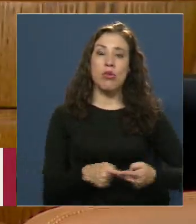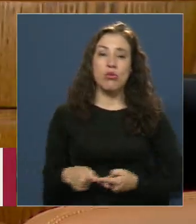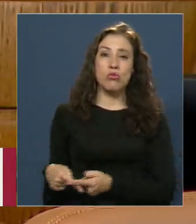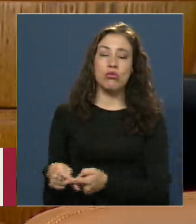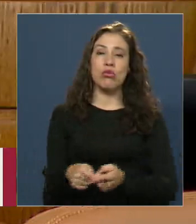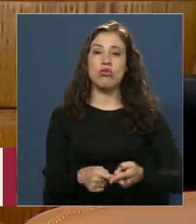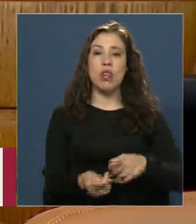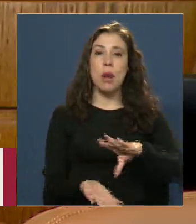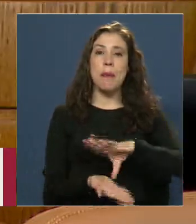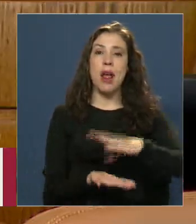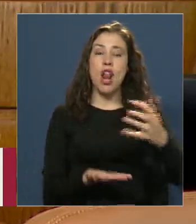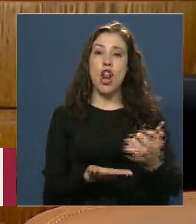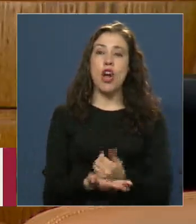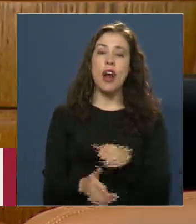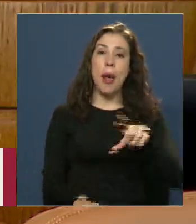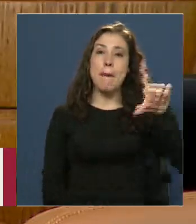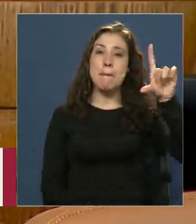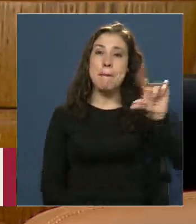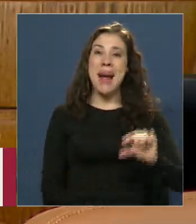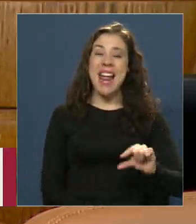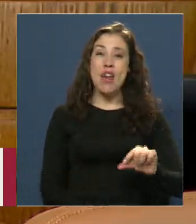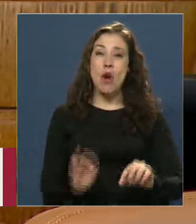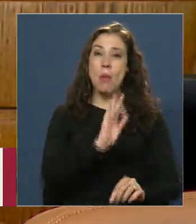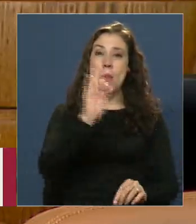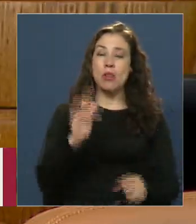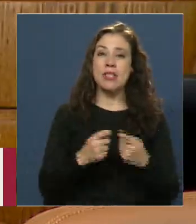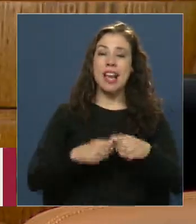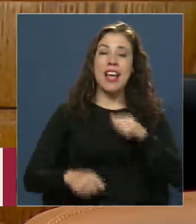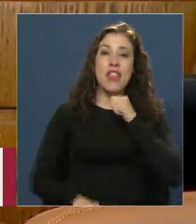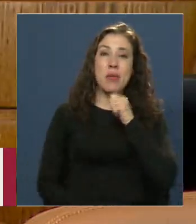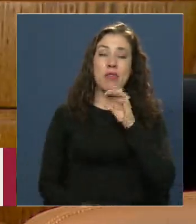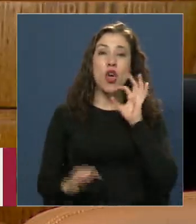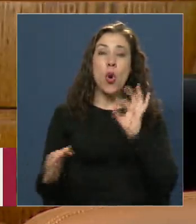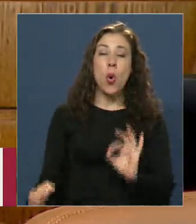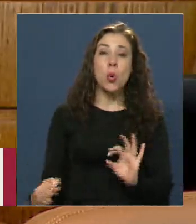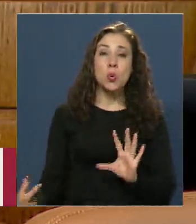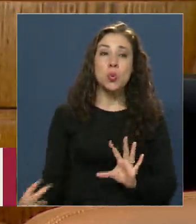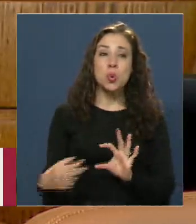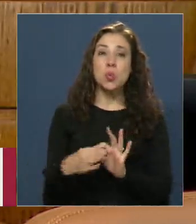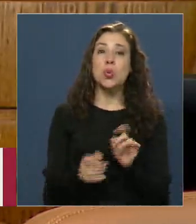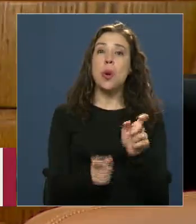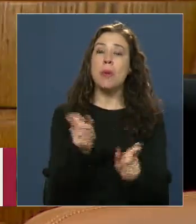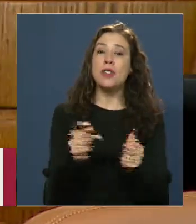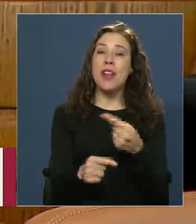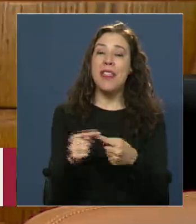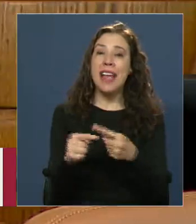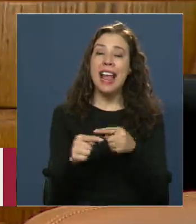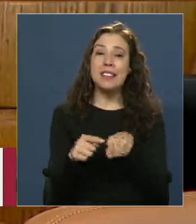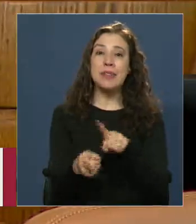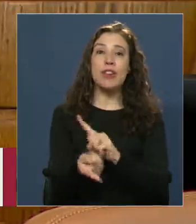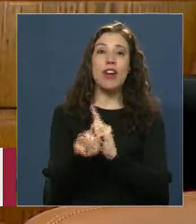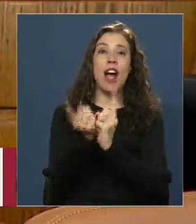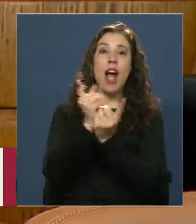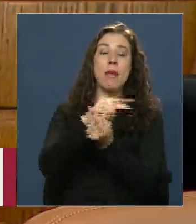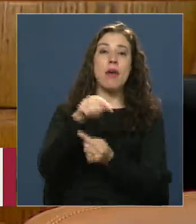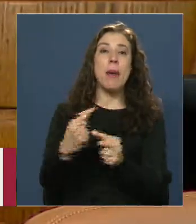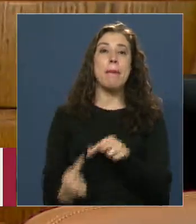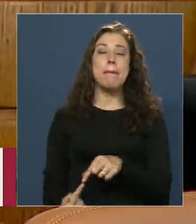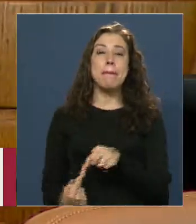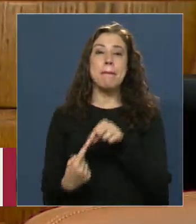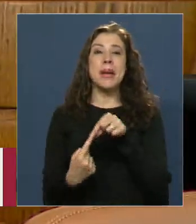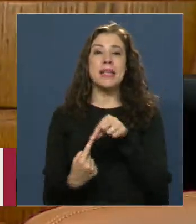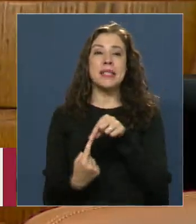el país ha logrado reducir sus índices de pobreza y, consecuentemente, la clase media se ha constituido como el